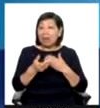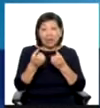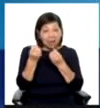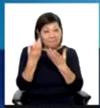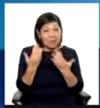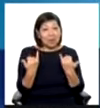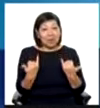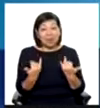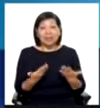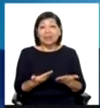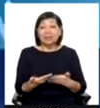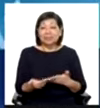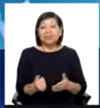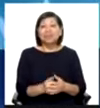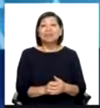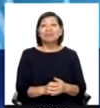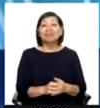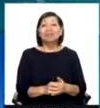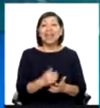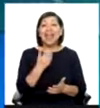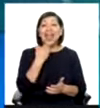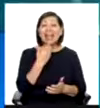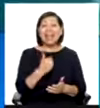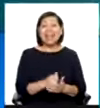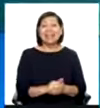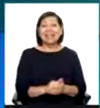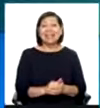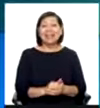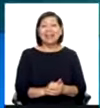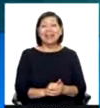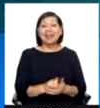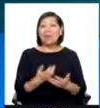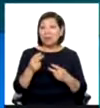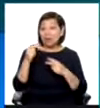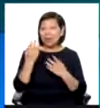información que estamos brindando el día de hoy. Listo, Jorge, muchas gracias. Bueno, amigos, continuamos con más información, nos vamos nuevamente.